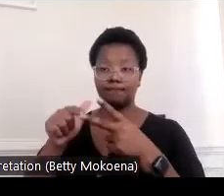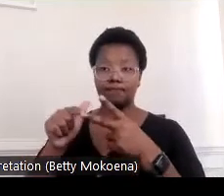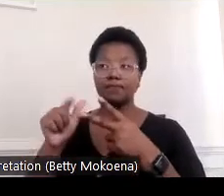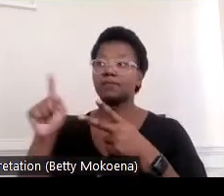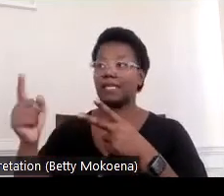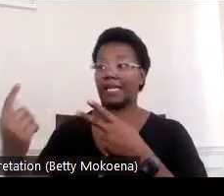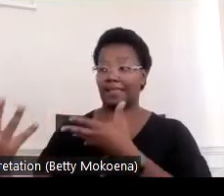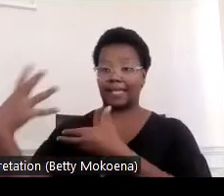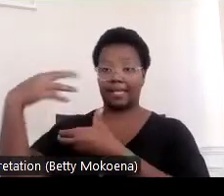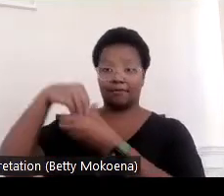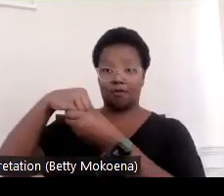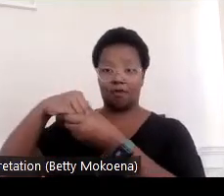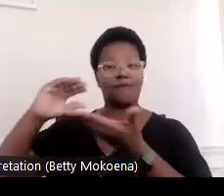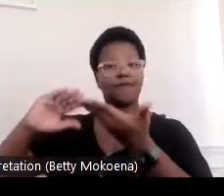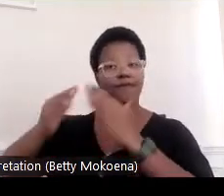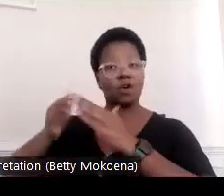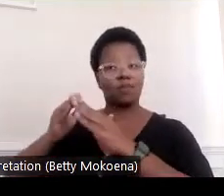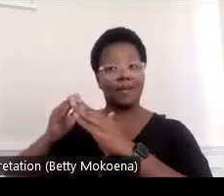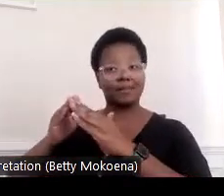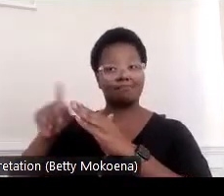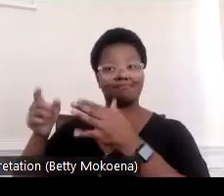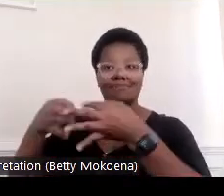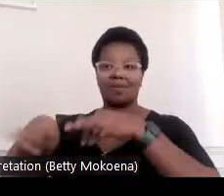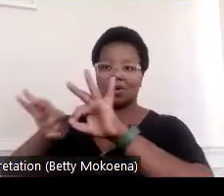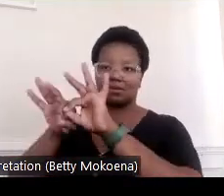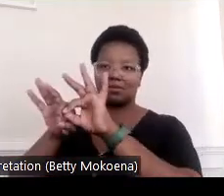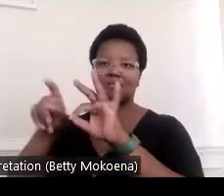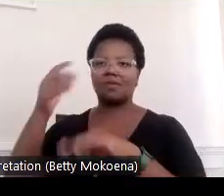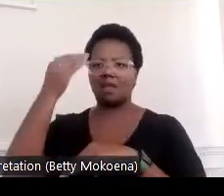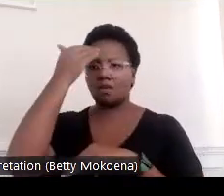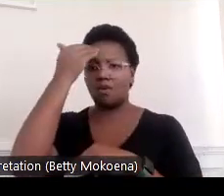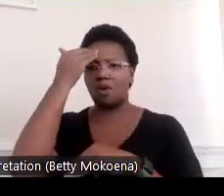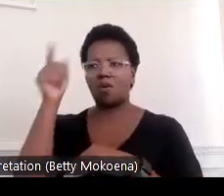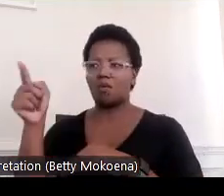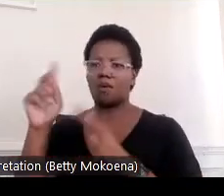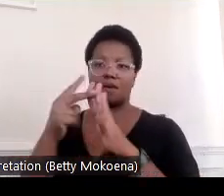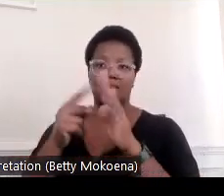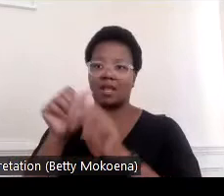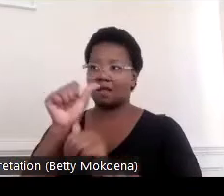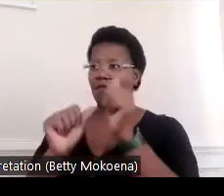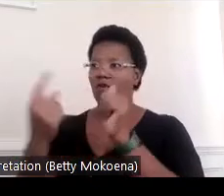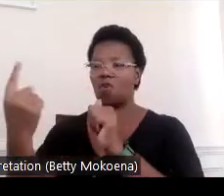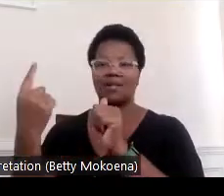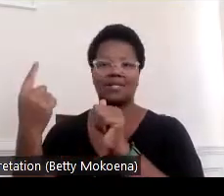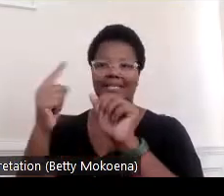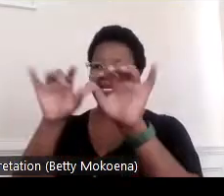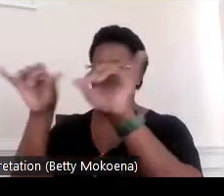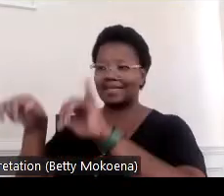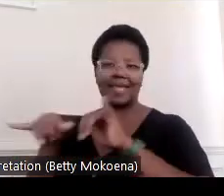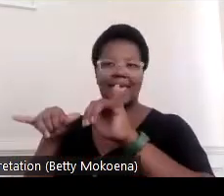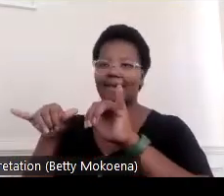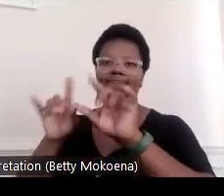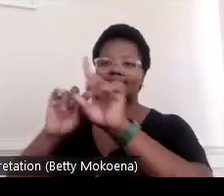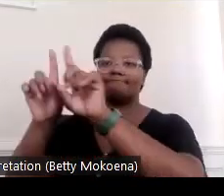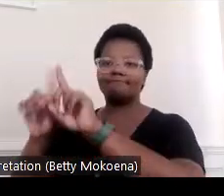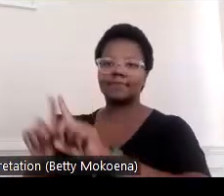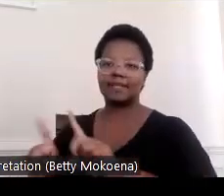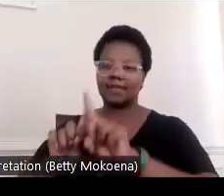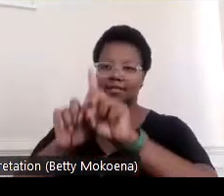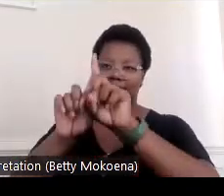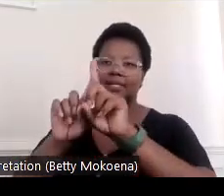los segundos estar involucrados en la comunidad y eso es un poco diferente para todos verdad